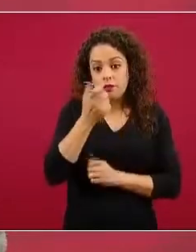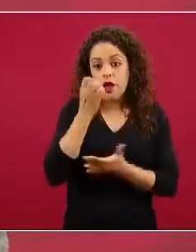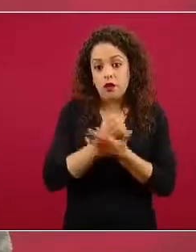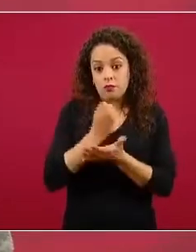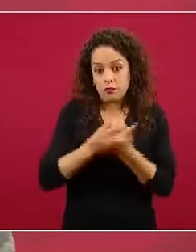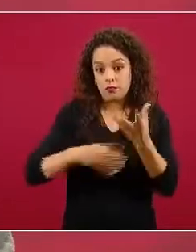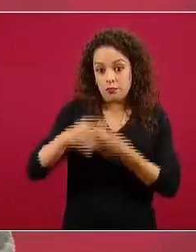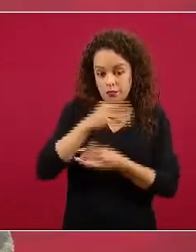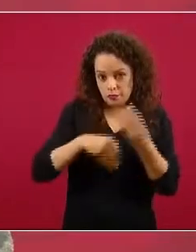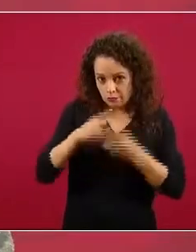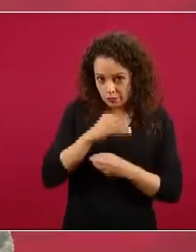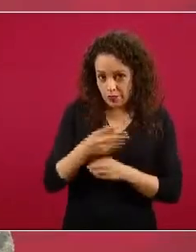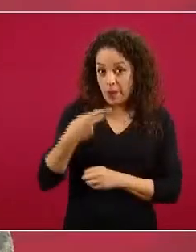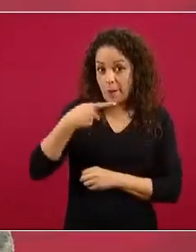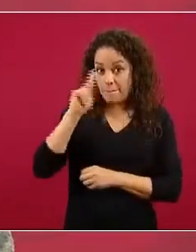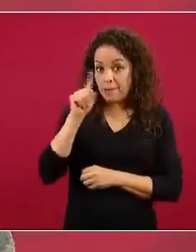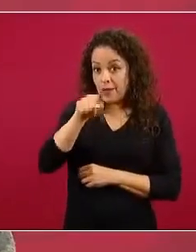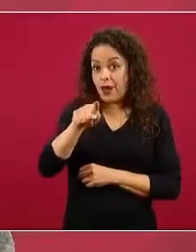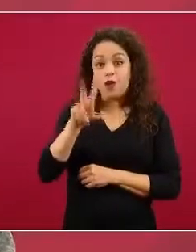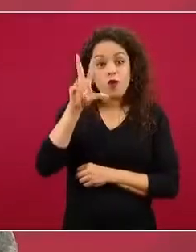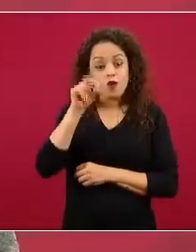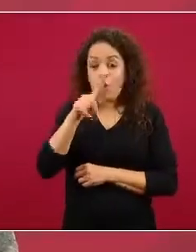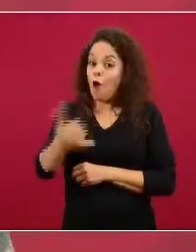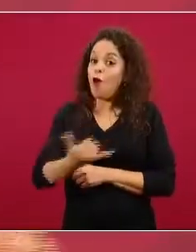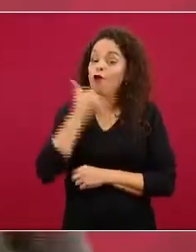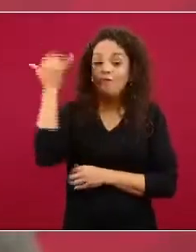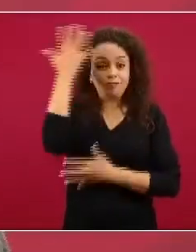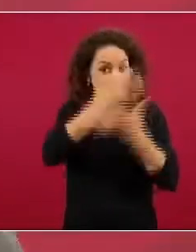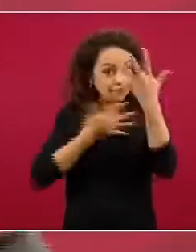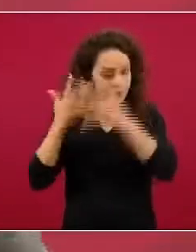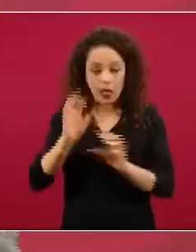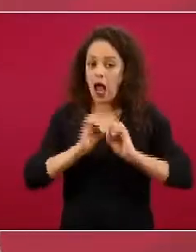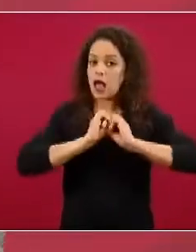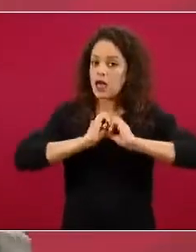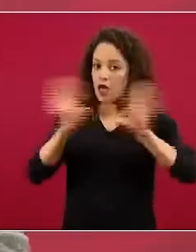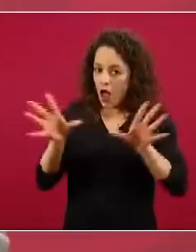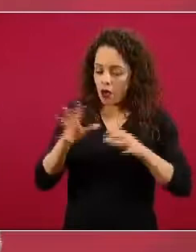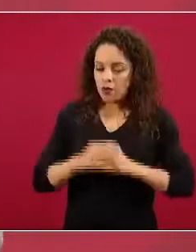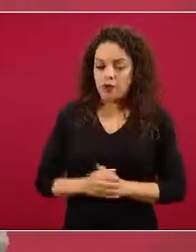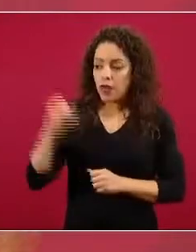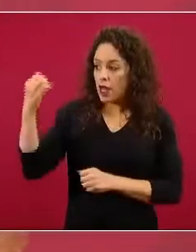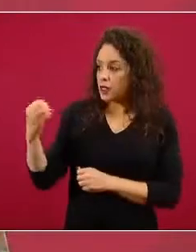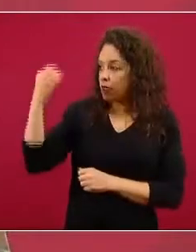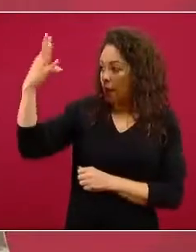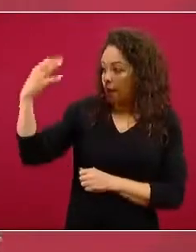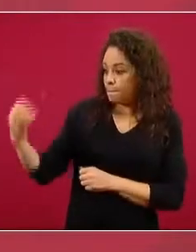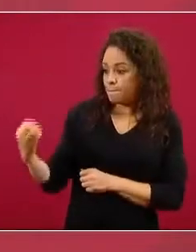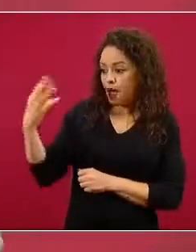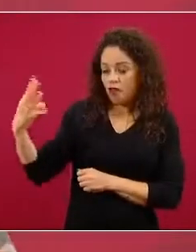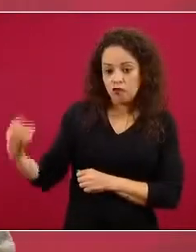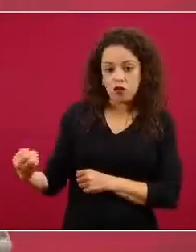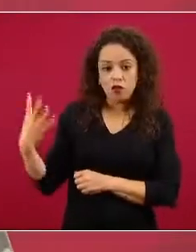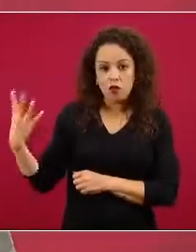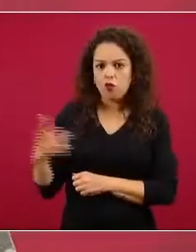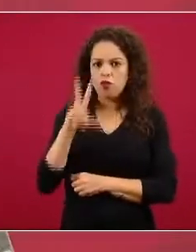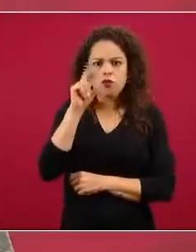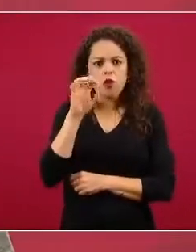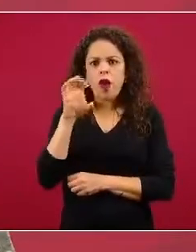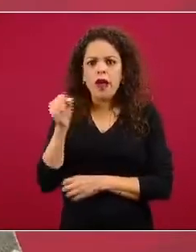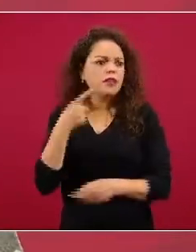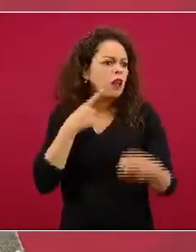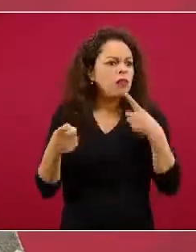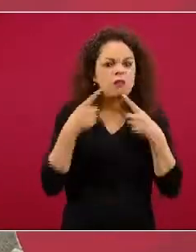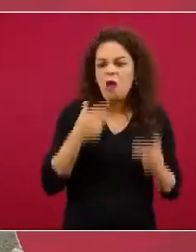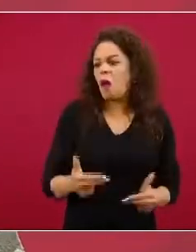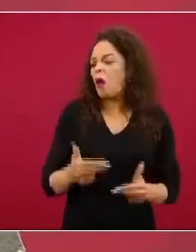Que nomás para que no se quede la impresión, claro, no. Que quede muy claramente asentado. El semáforo es un instrumento objetivo, no está sujeto a ninguna discusión